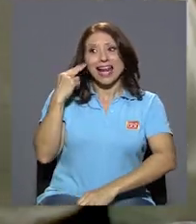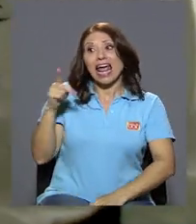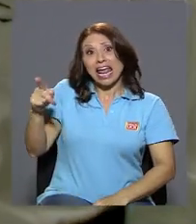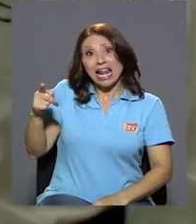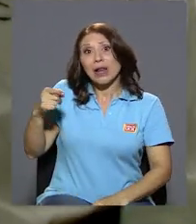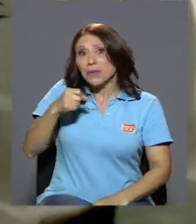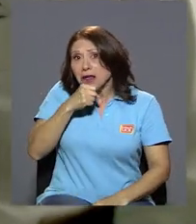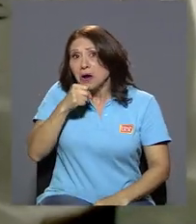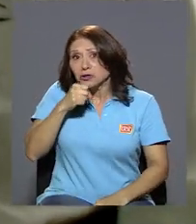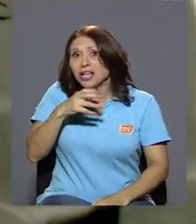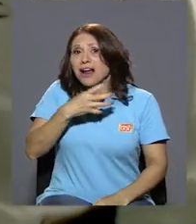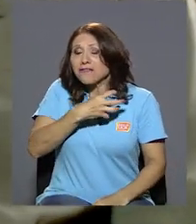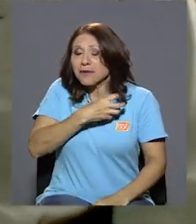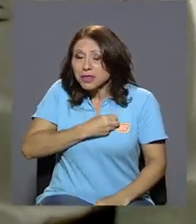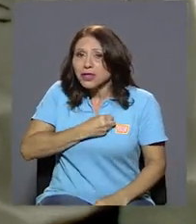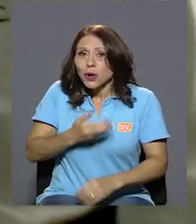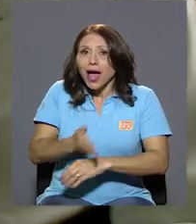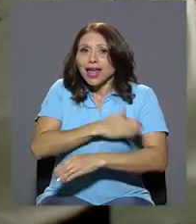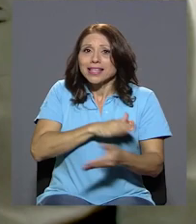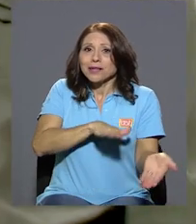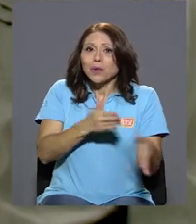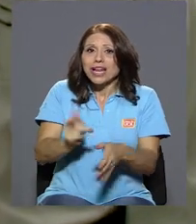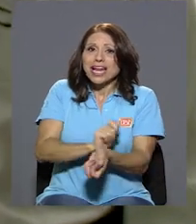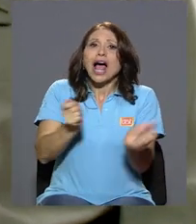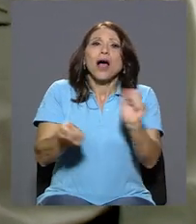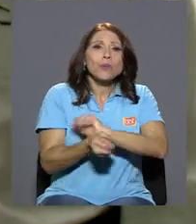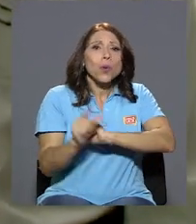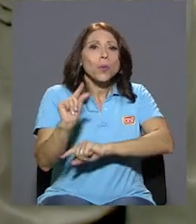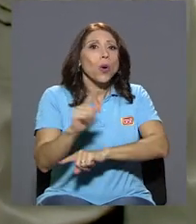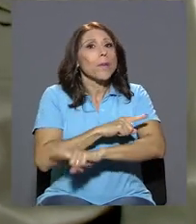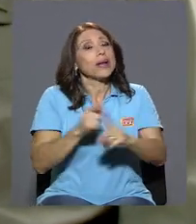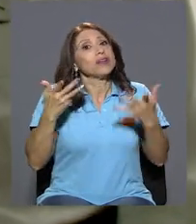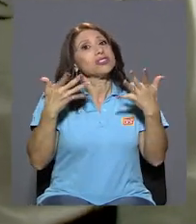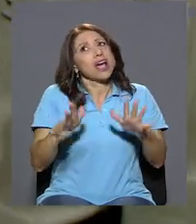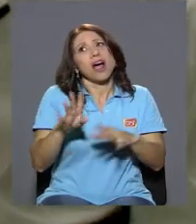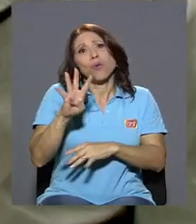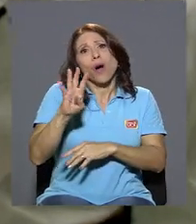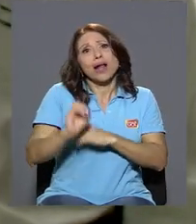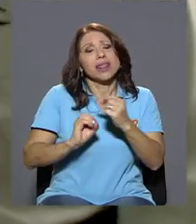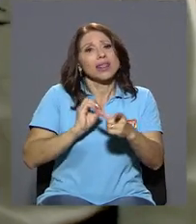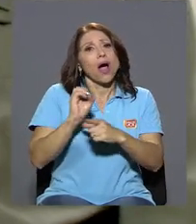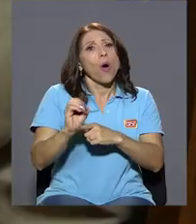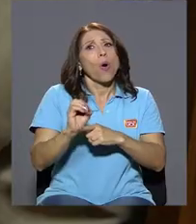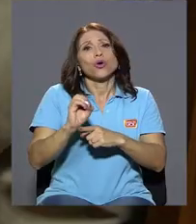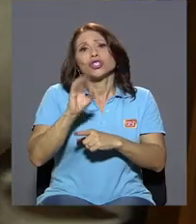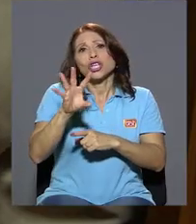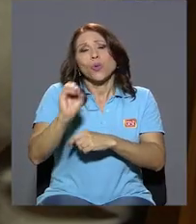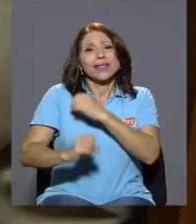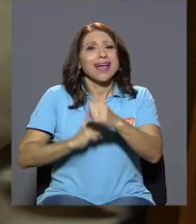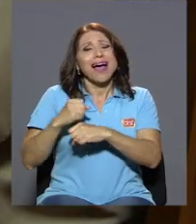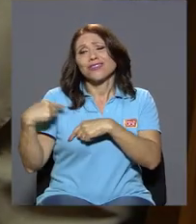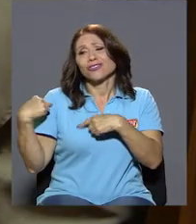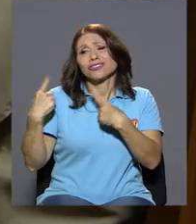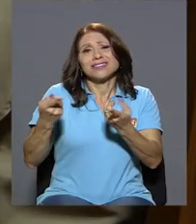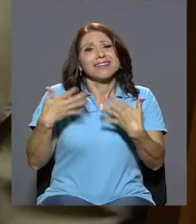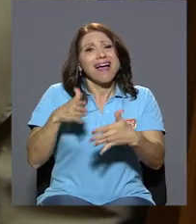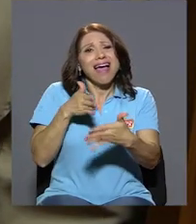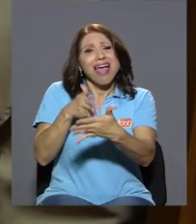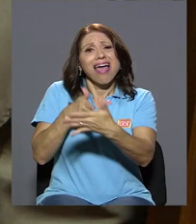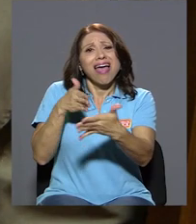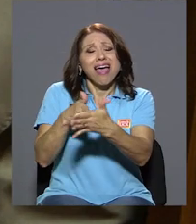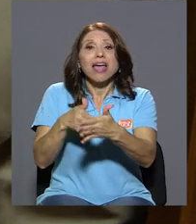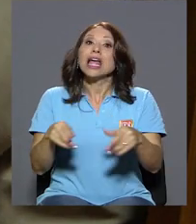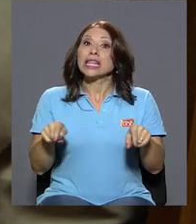antes de morir y cambio un poco pero el daño ya estaba hecho durante 40 50 años y no sólo el